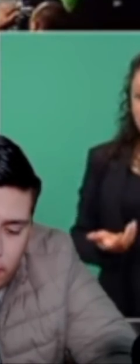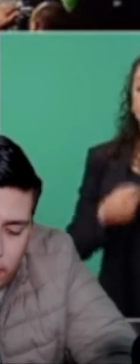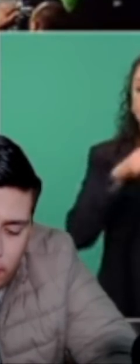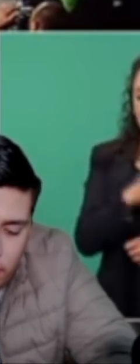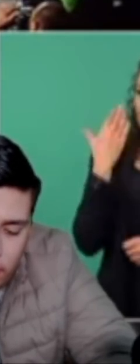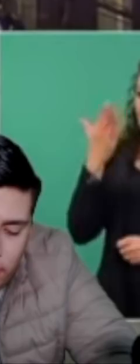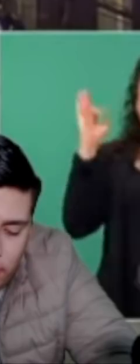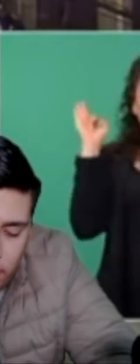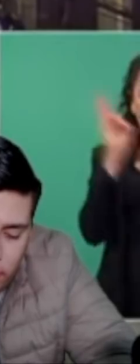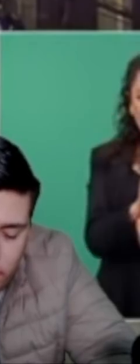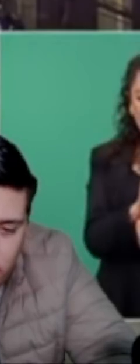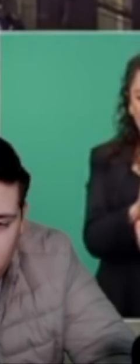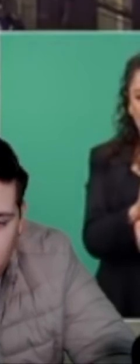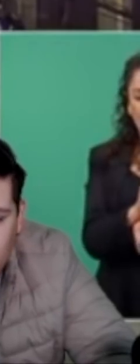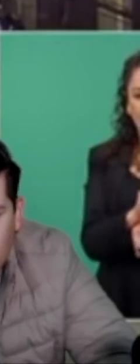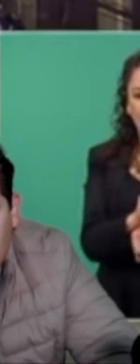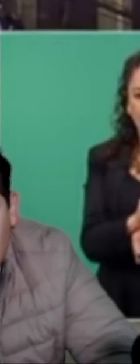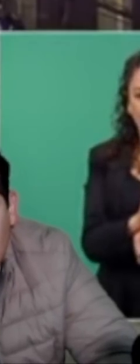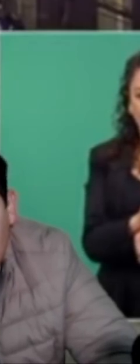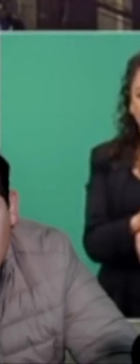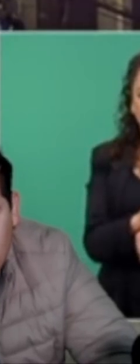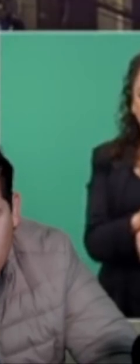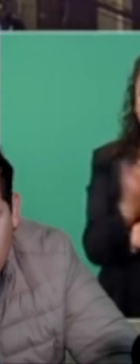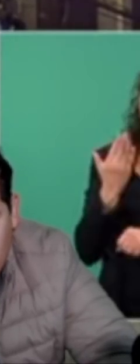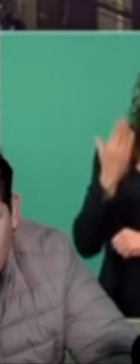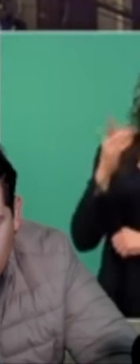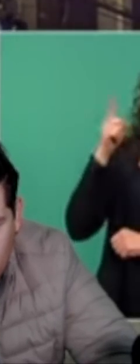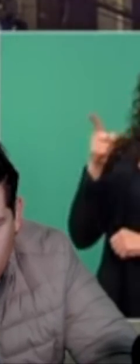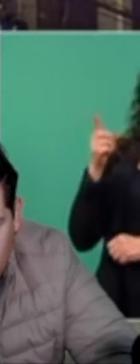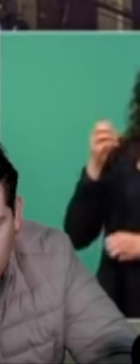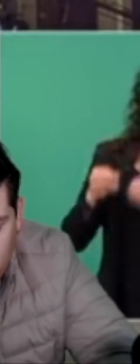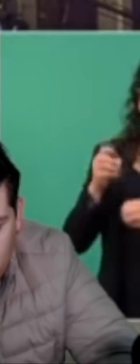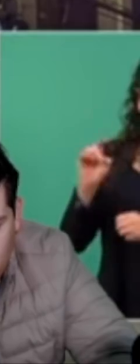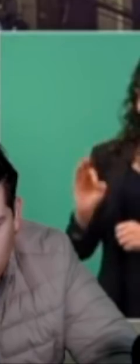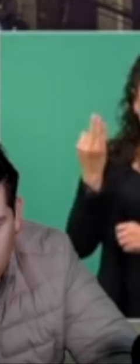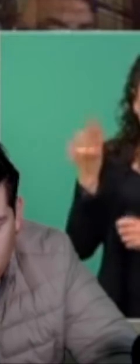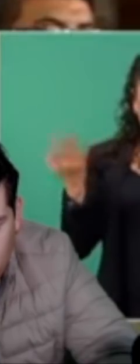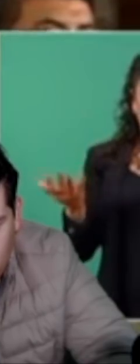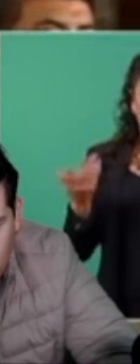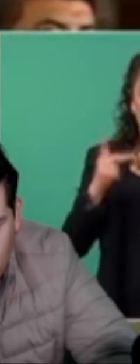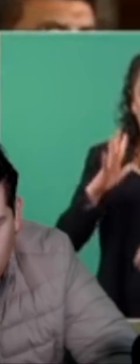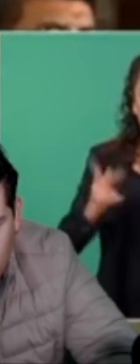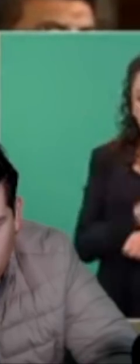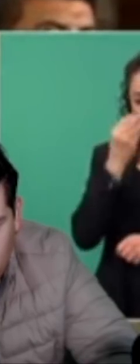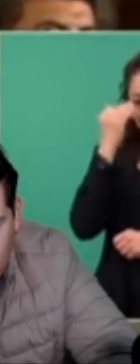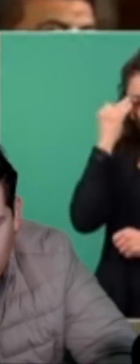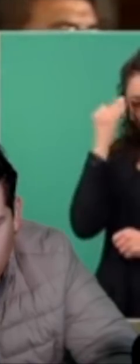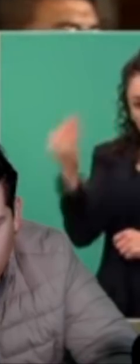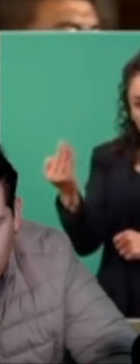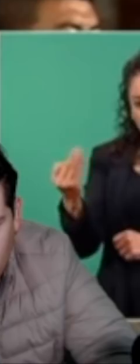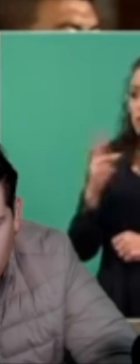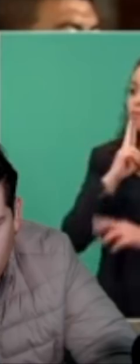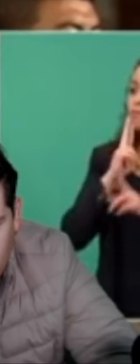amparo y la protección de la justicia federal. Sin embargo, han pasado 478 días desde que la pidieron y no han recibido